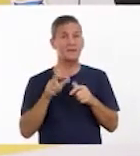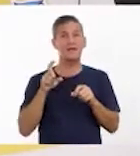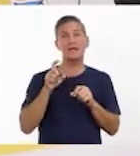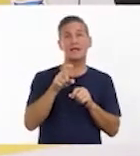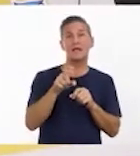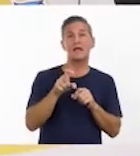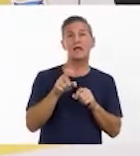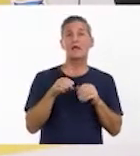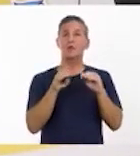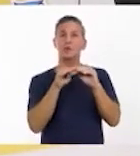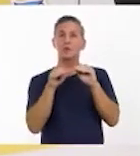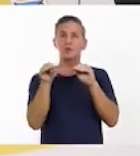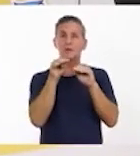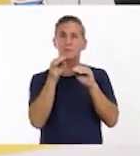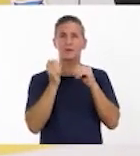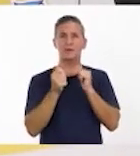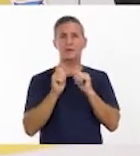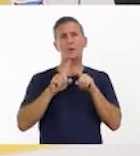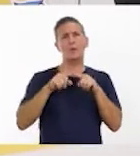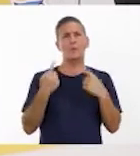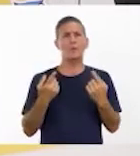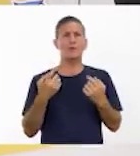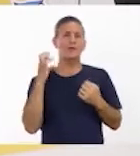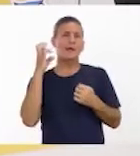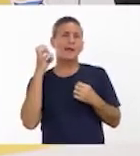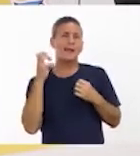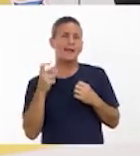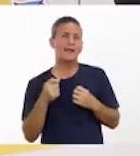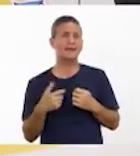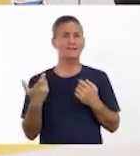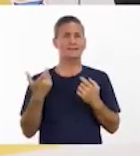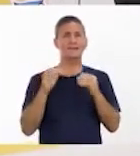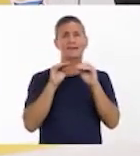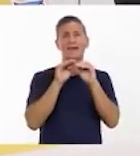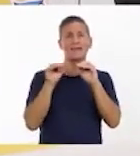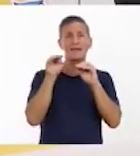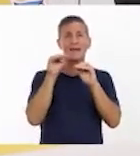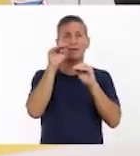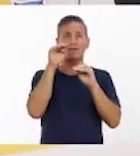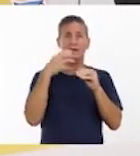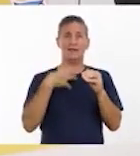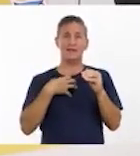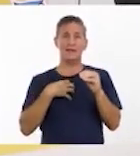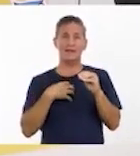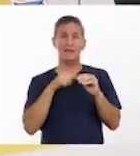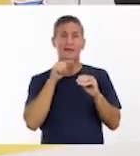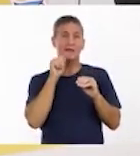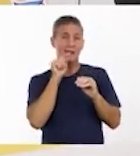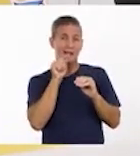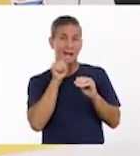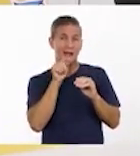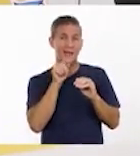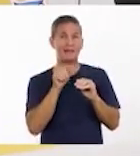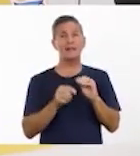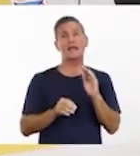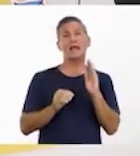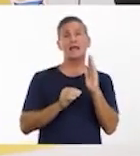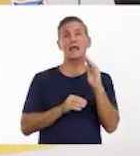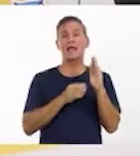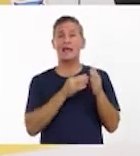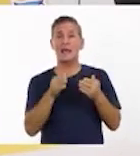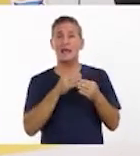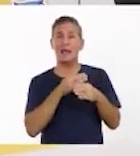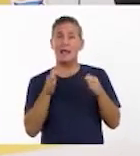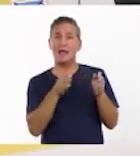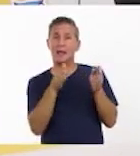nivel. ¿Por qué? Porque la cantidad de niveles que tenga es la que indica el periodo en que está el elemento y